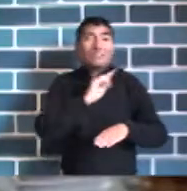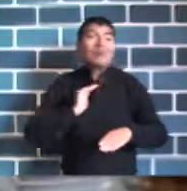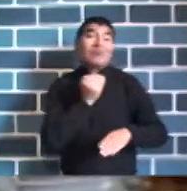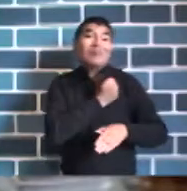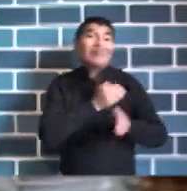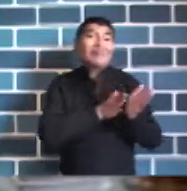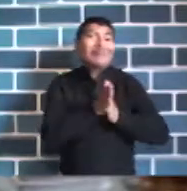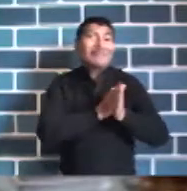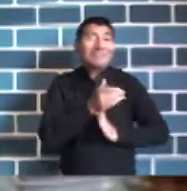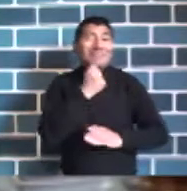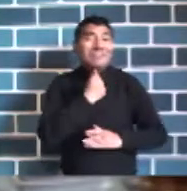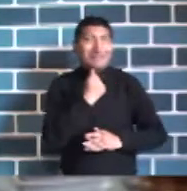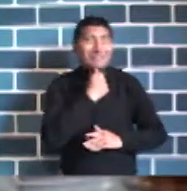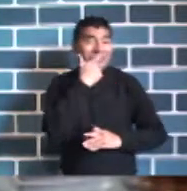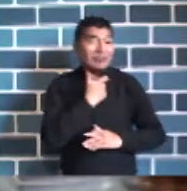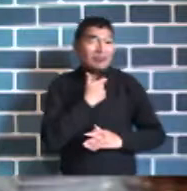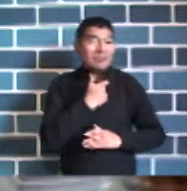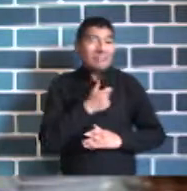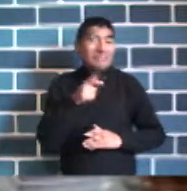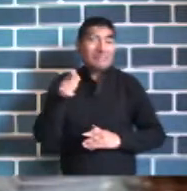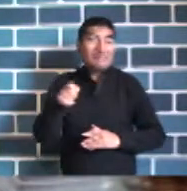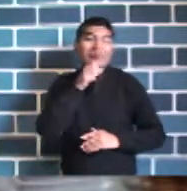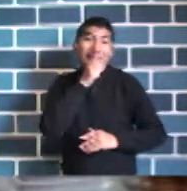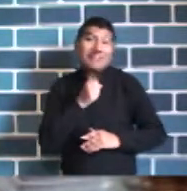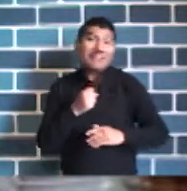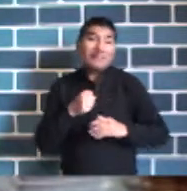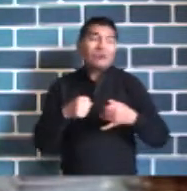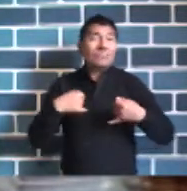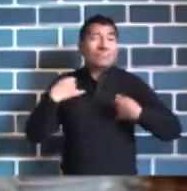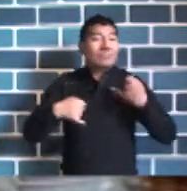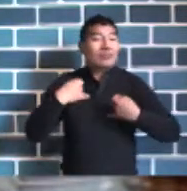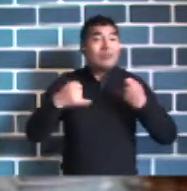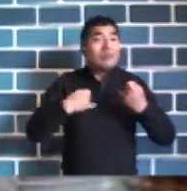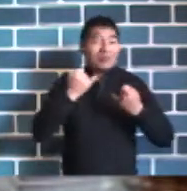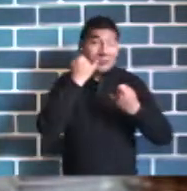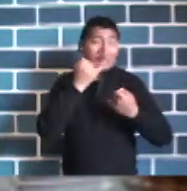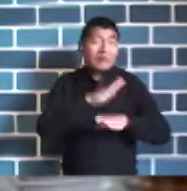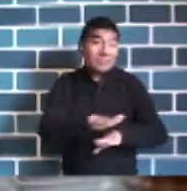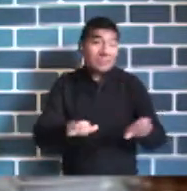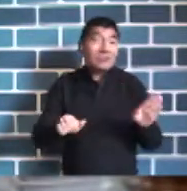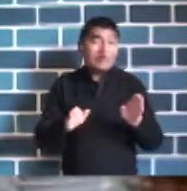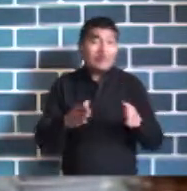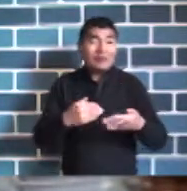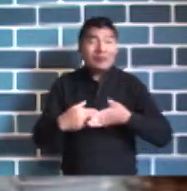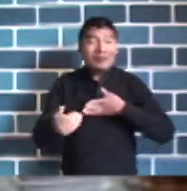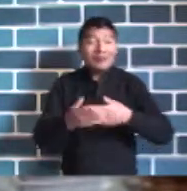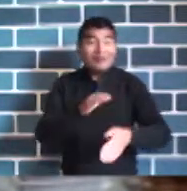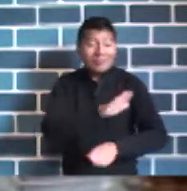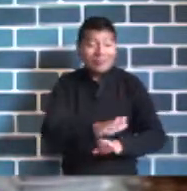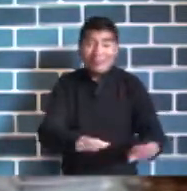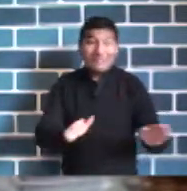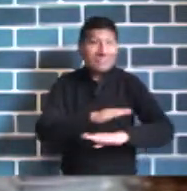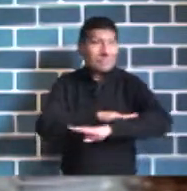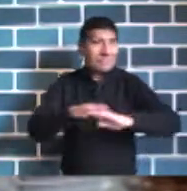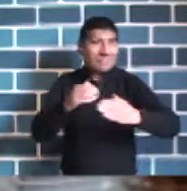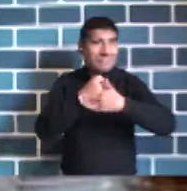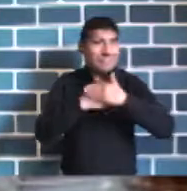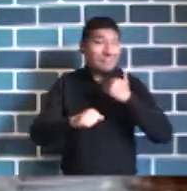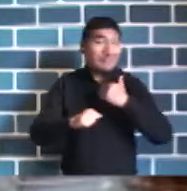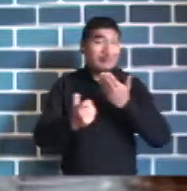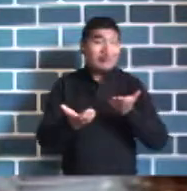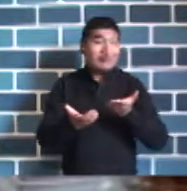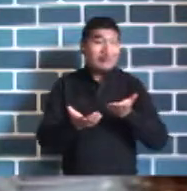intereses personales ancianos jóvenes e incluso niños aun cuando éstos no hayan nacido